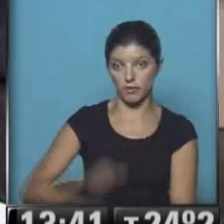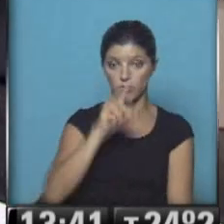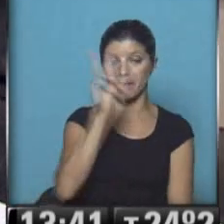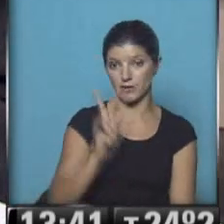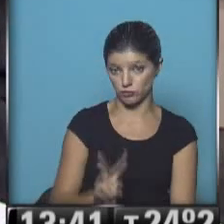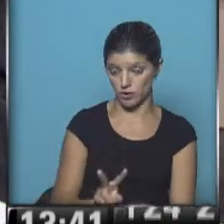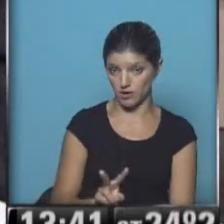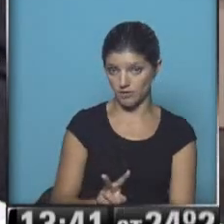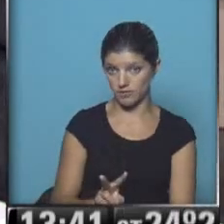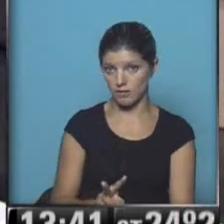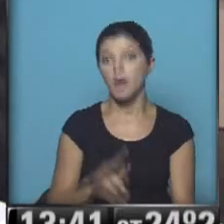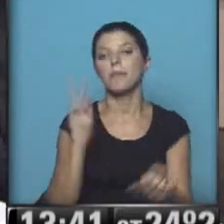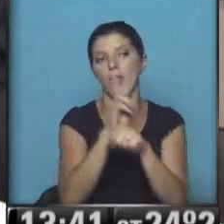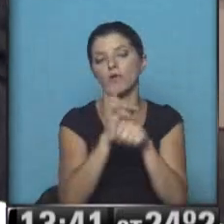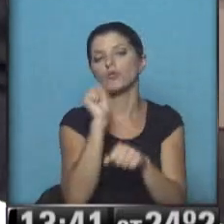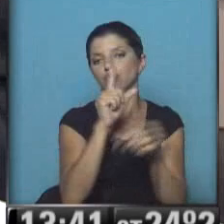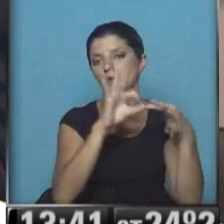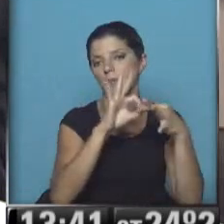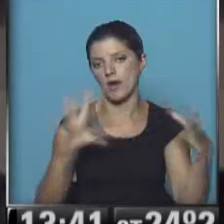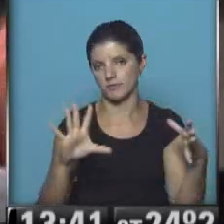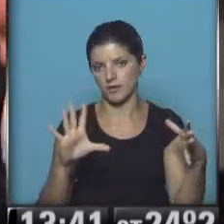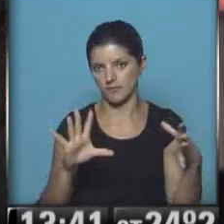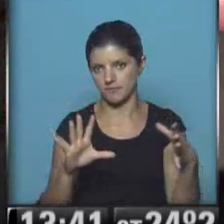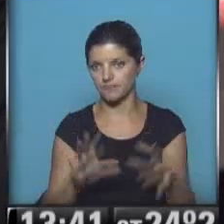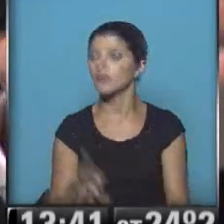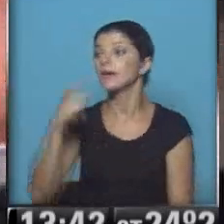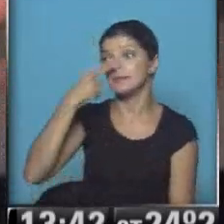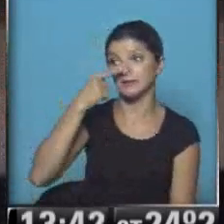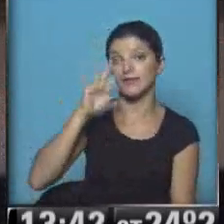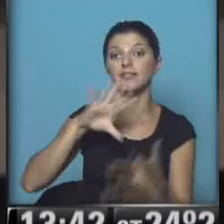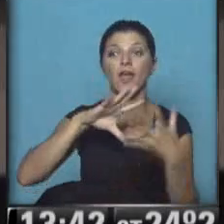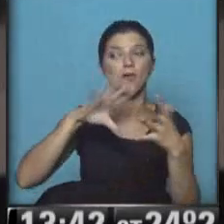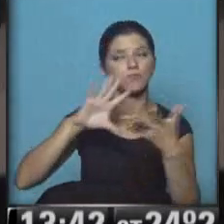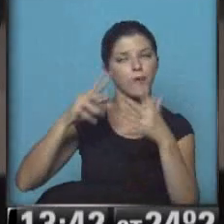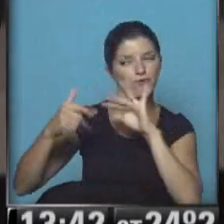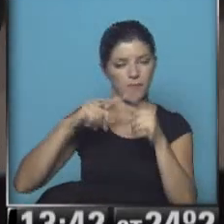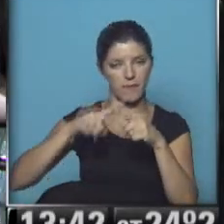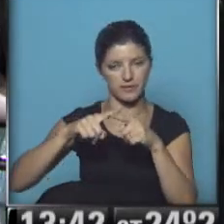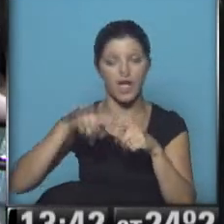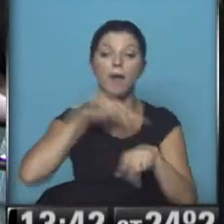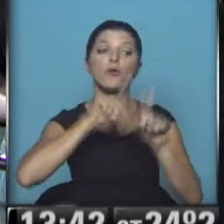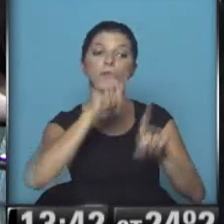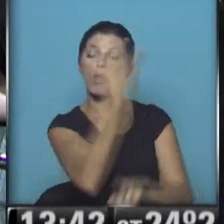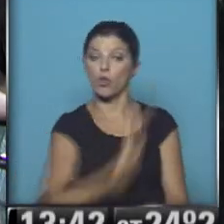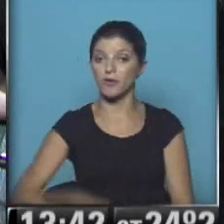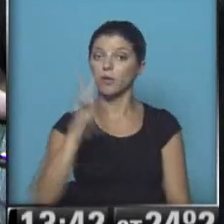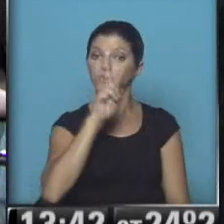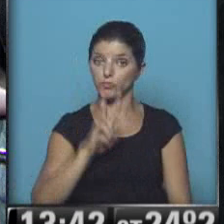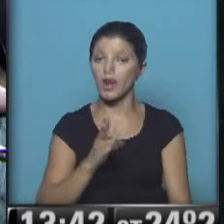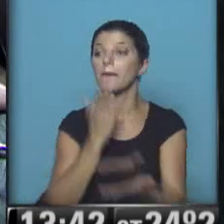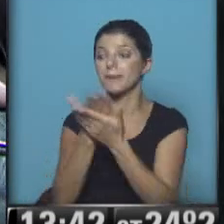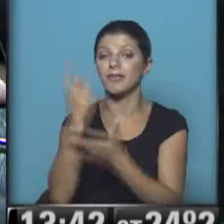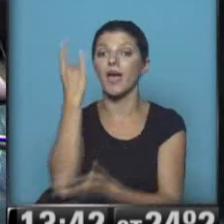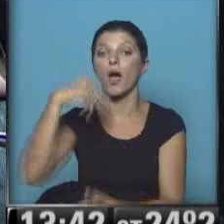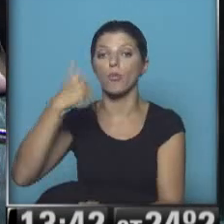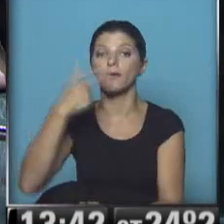para este defender la democracia en este país ante sí interesante el juego político Porque mientras desde el gobierno de Venezuela se apela a unasur